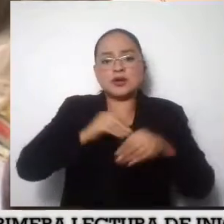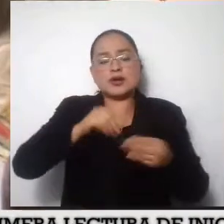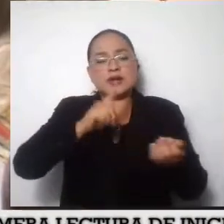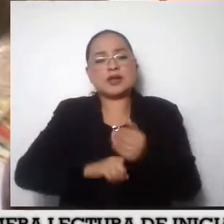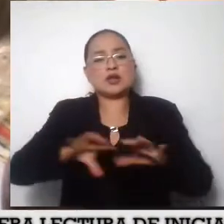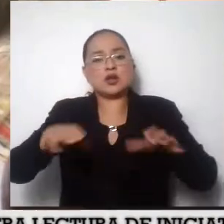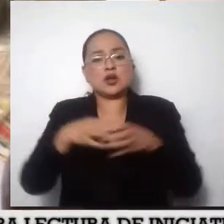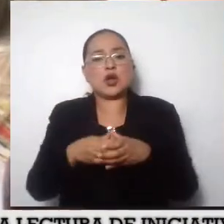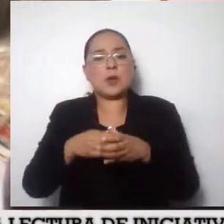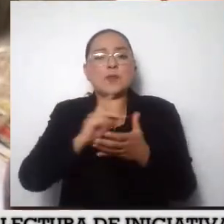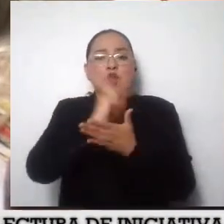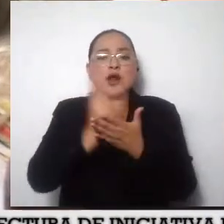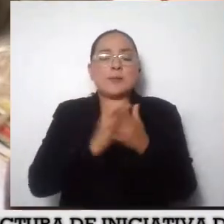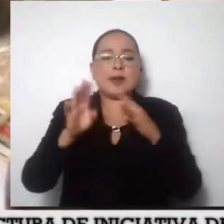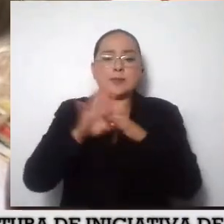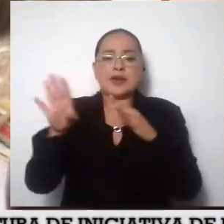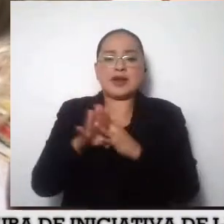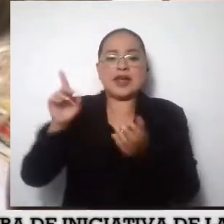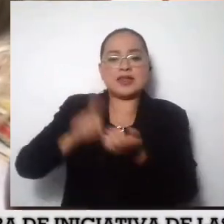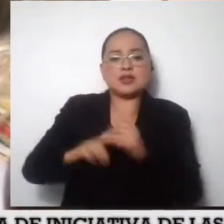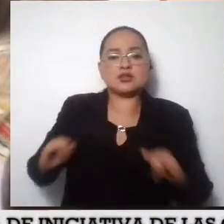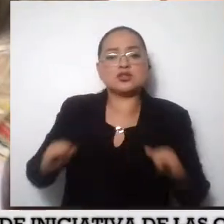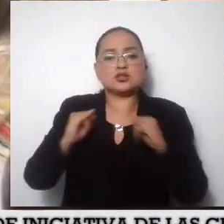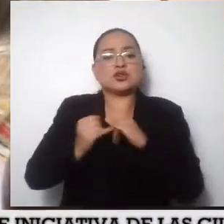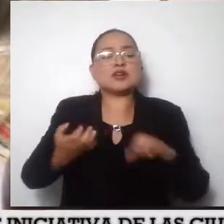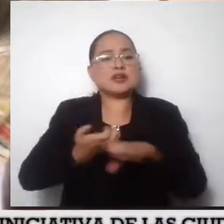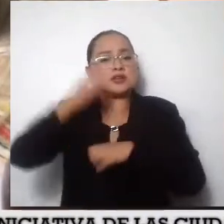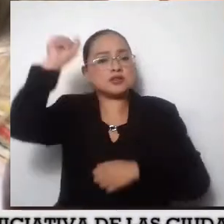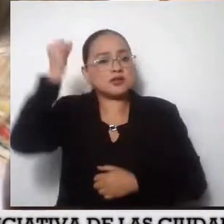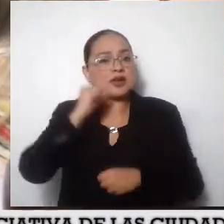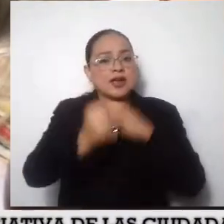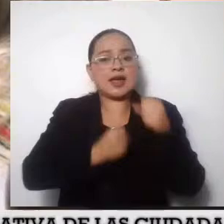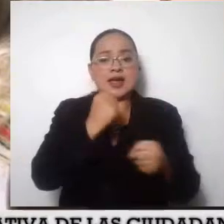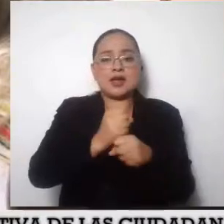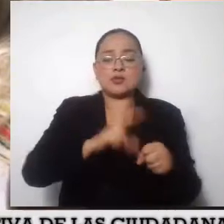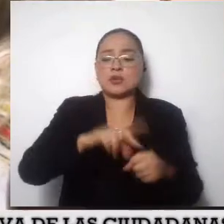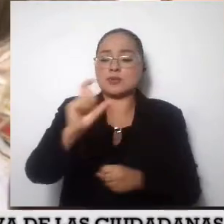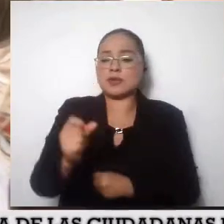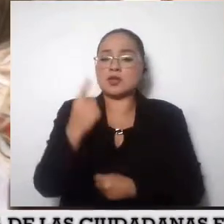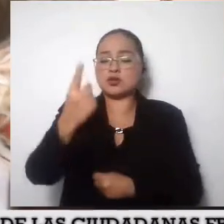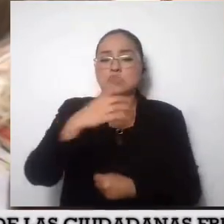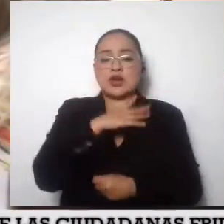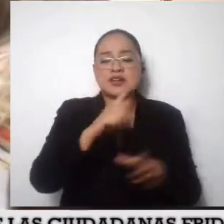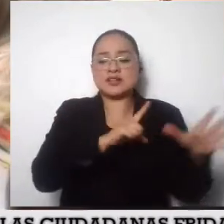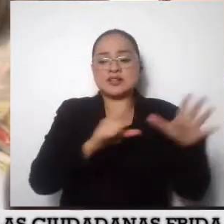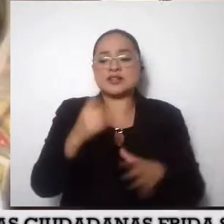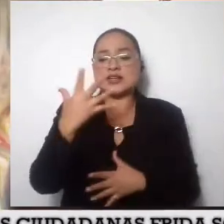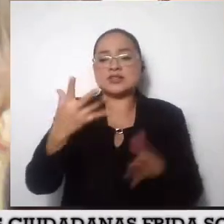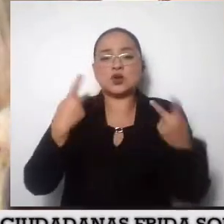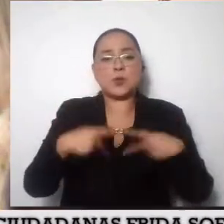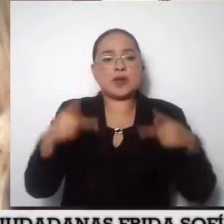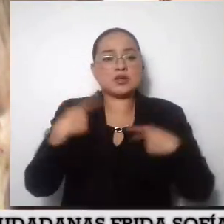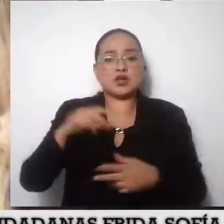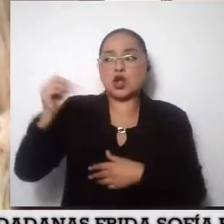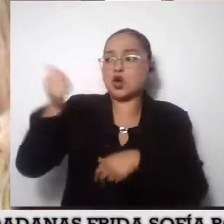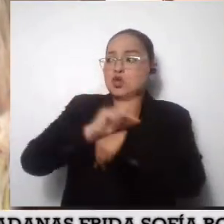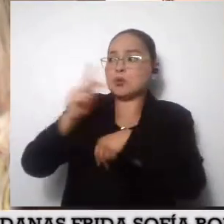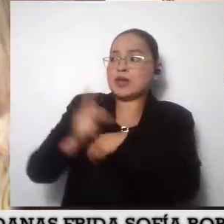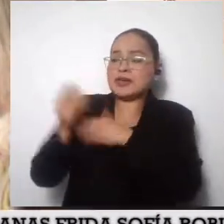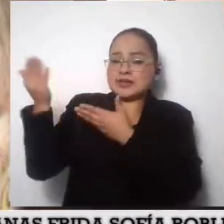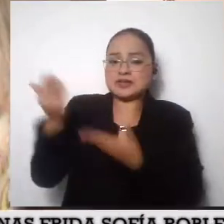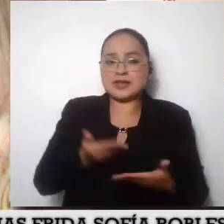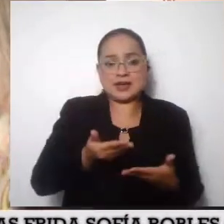Migratoria de la Dependencia del Estado de Sinaloa en 2021, hubieron 705 personas extranjeras en situación migratoria